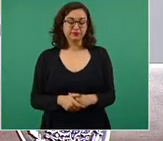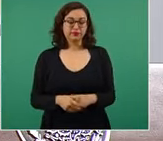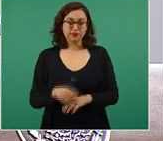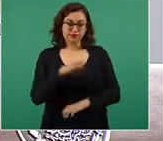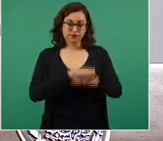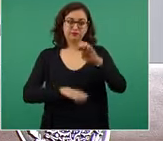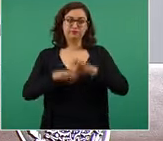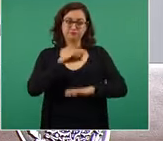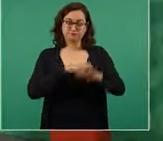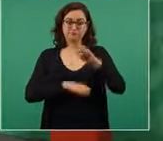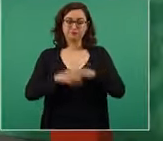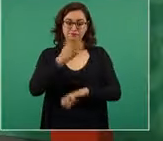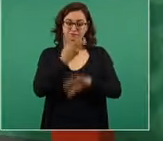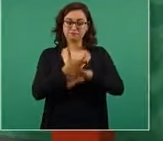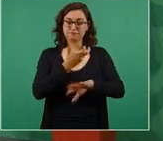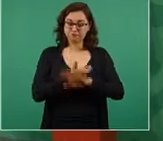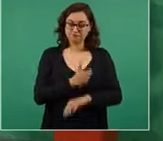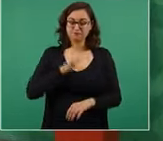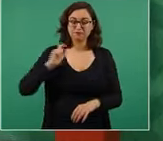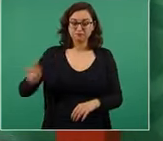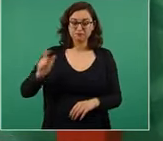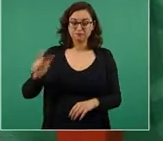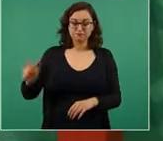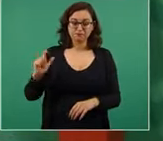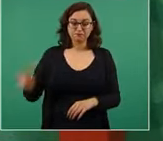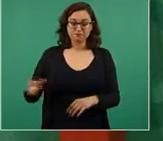embajada. Estados Unidos.